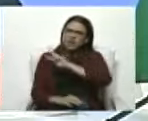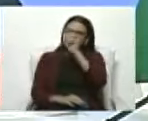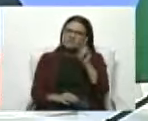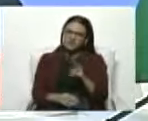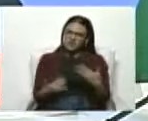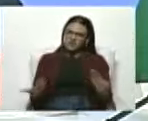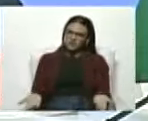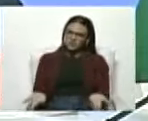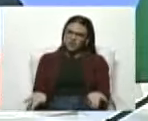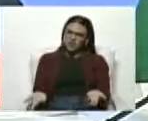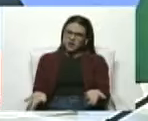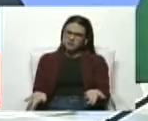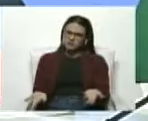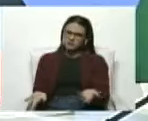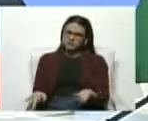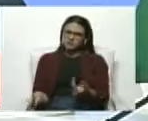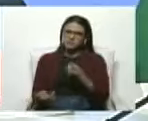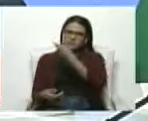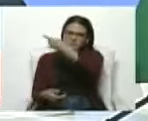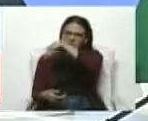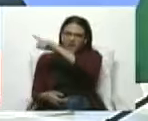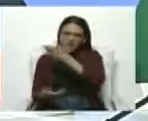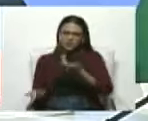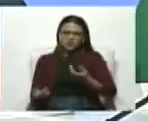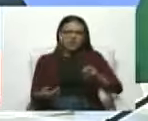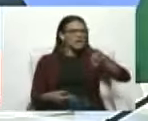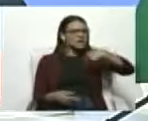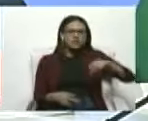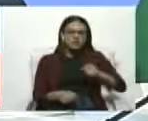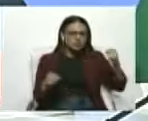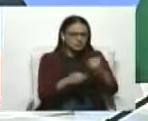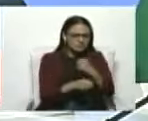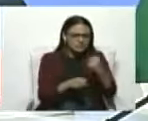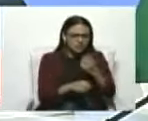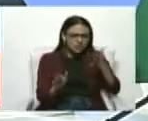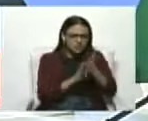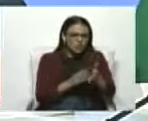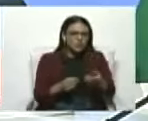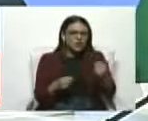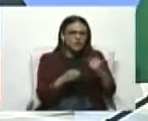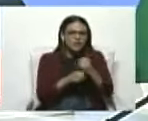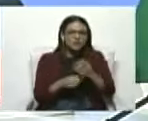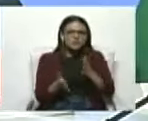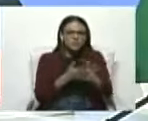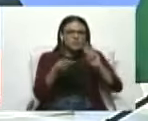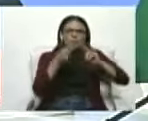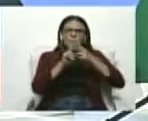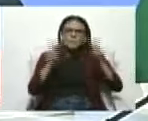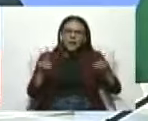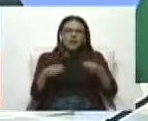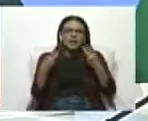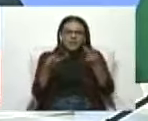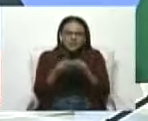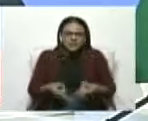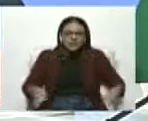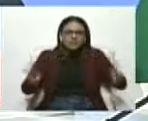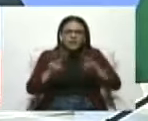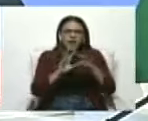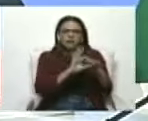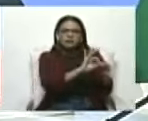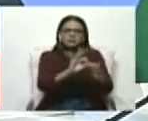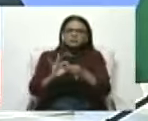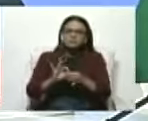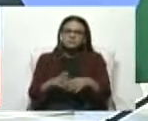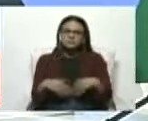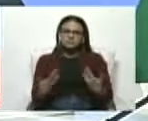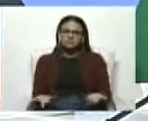un enorme valor, a vivir en paz y en tranquilidad. Es quizás, de los